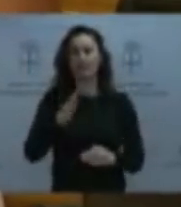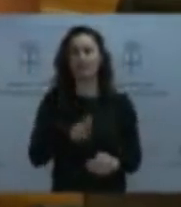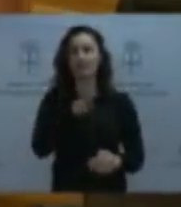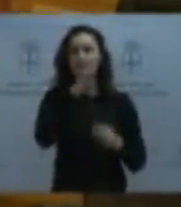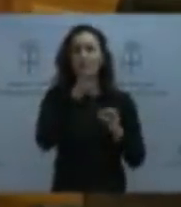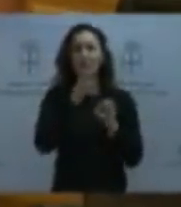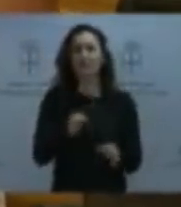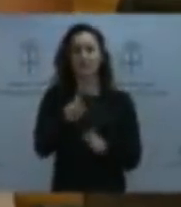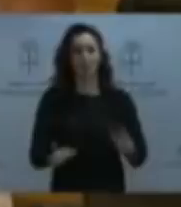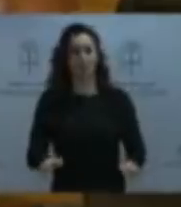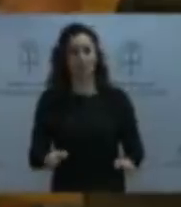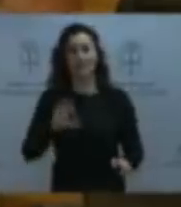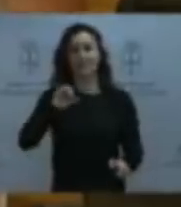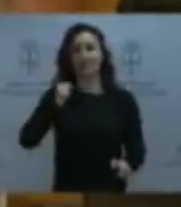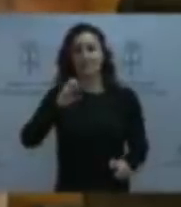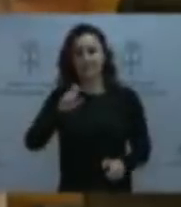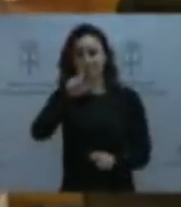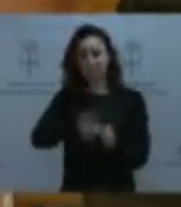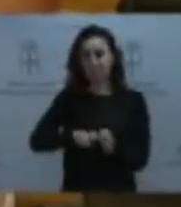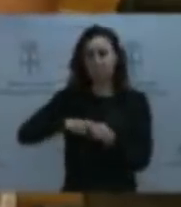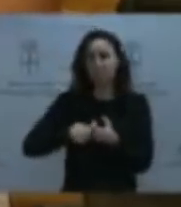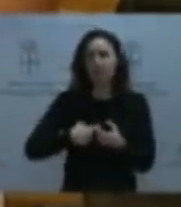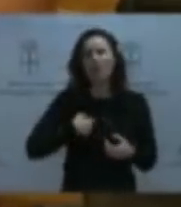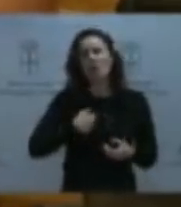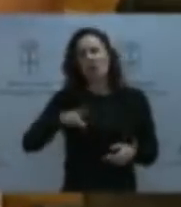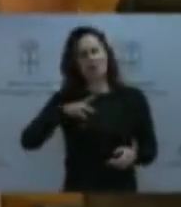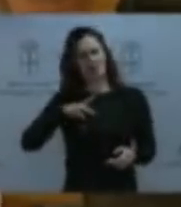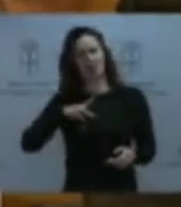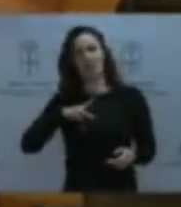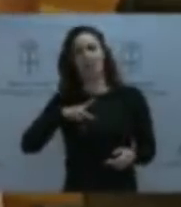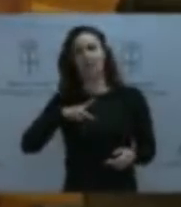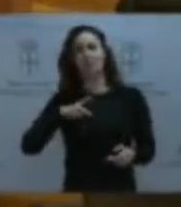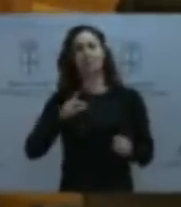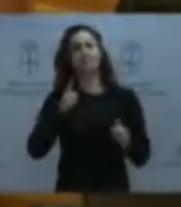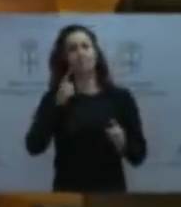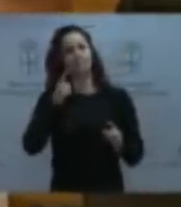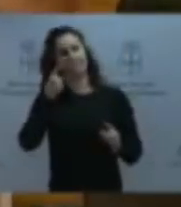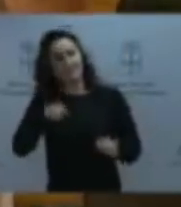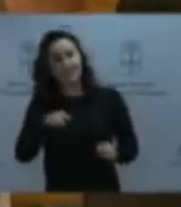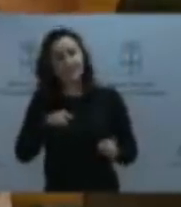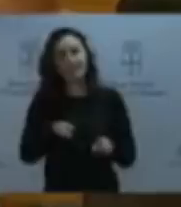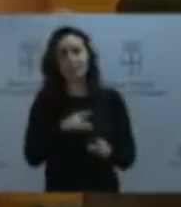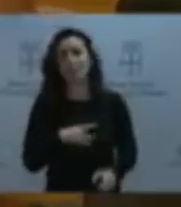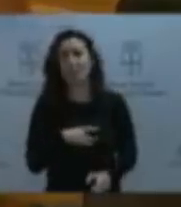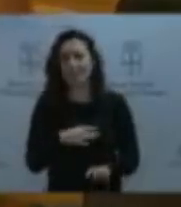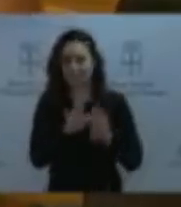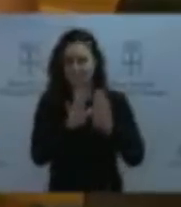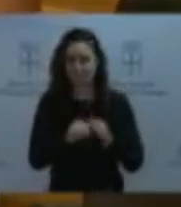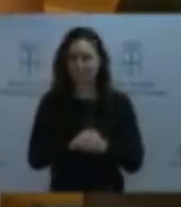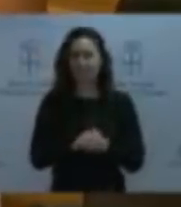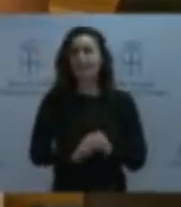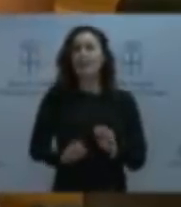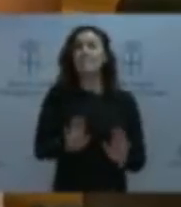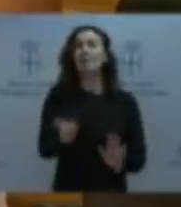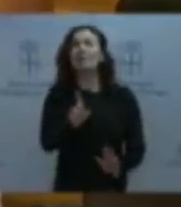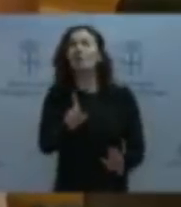también voy a ser cortés con usted, aunque reconozco que vei costame, pero non por ser cortés voy a ser menos